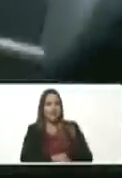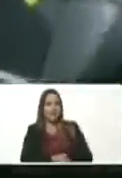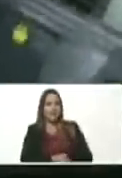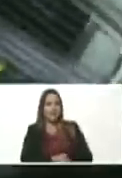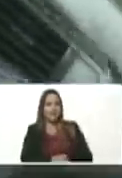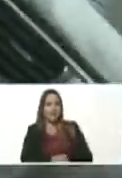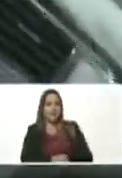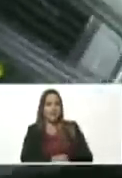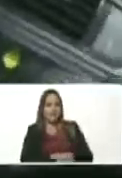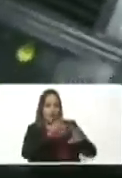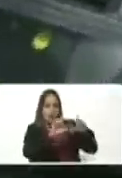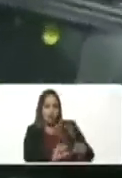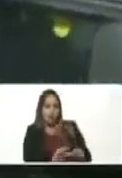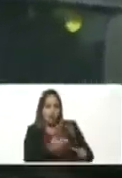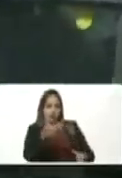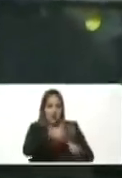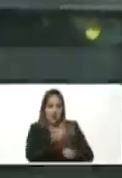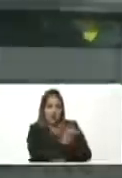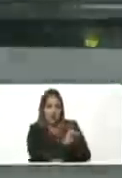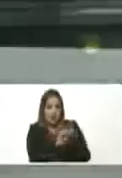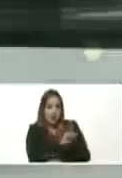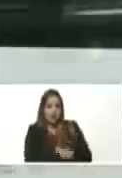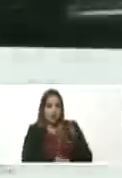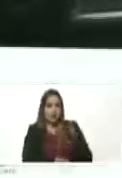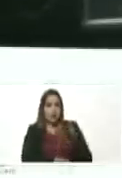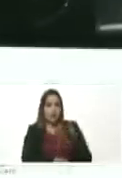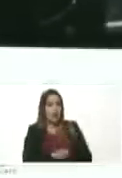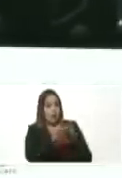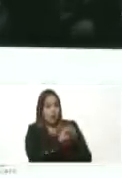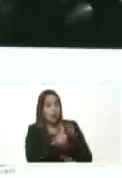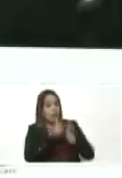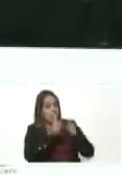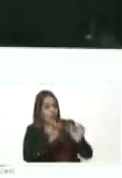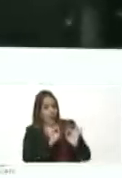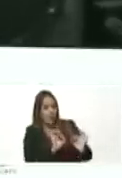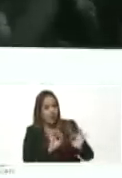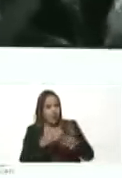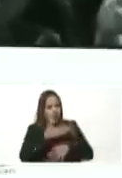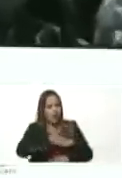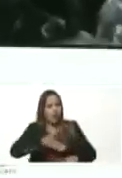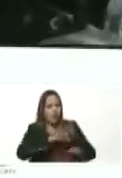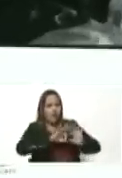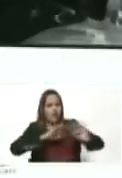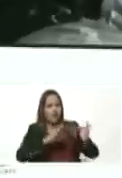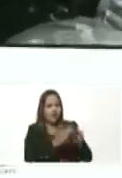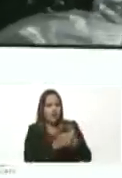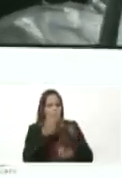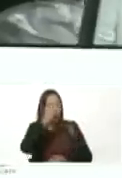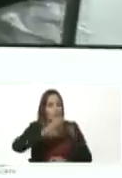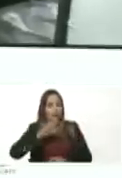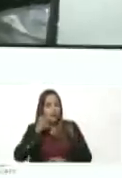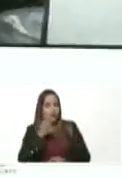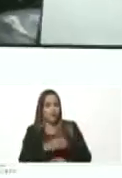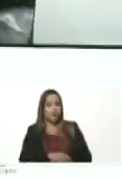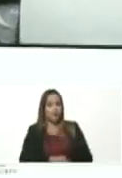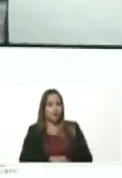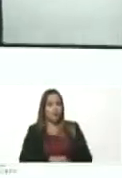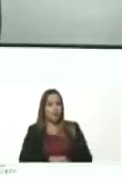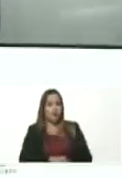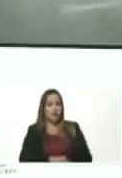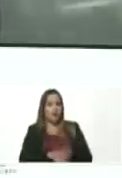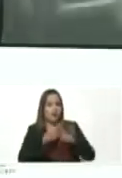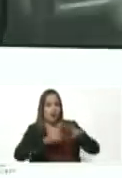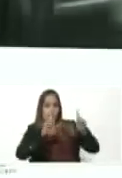de ahorro de gasolina. Son vehículos buenos, cómodos para la familia, para la juventud, pero